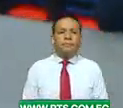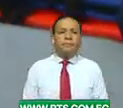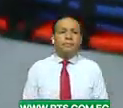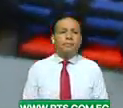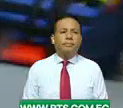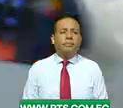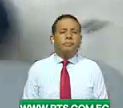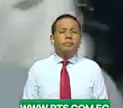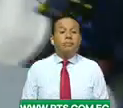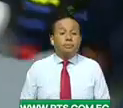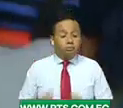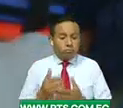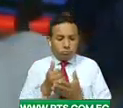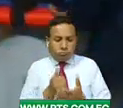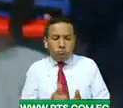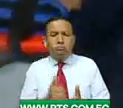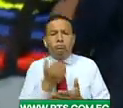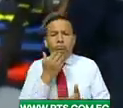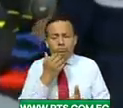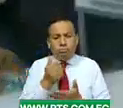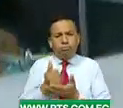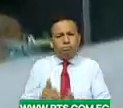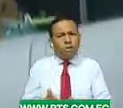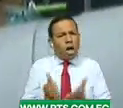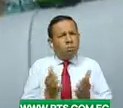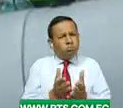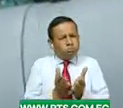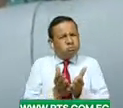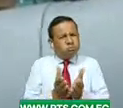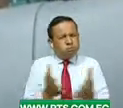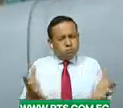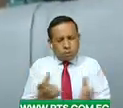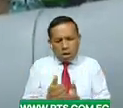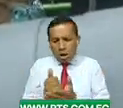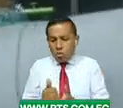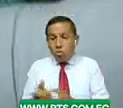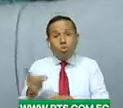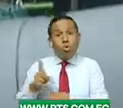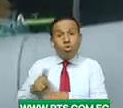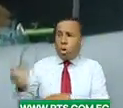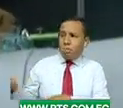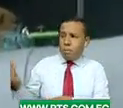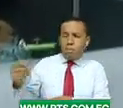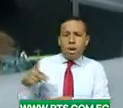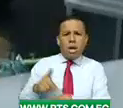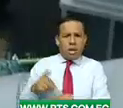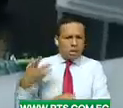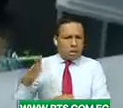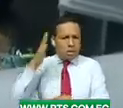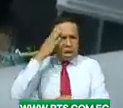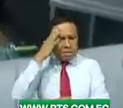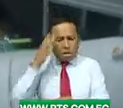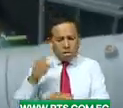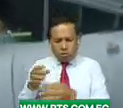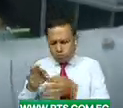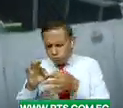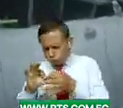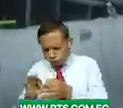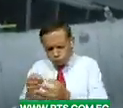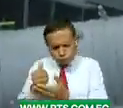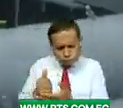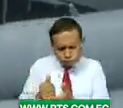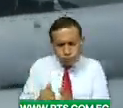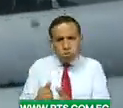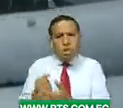Le dieron los primeros auxilios en plena navegación, con médicos que están listos para este tipo de trabajo en alta mar, y así salvar la vida de sus